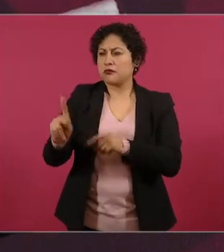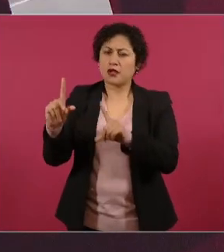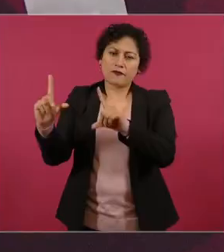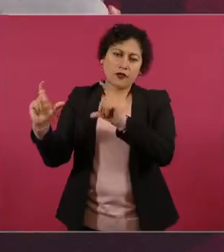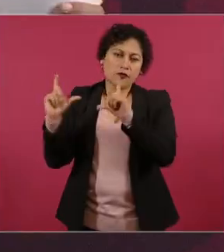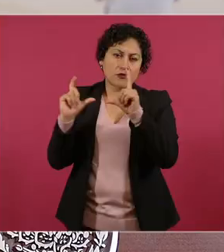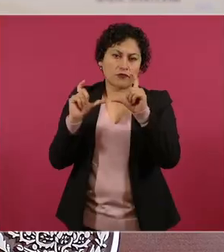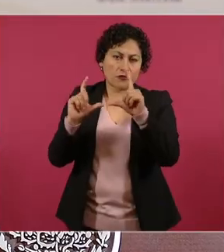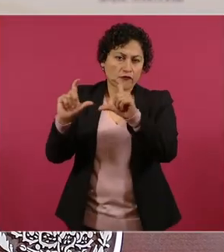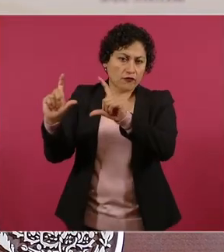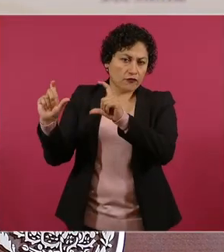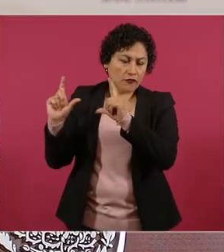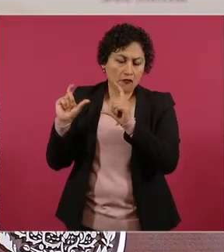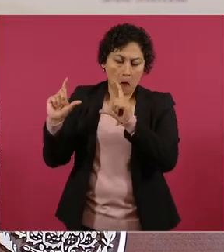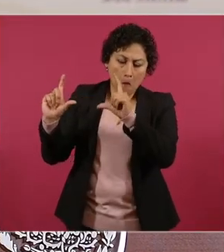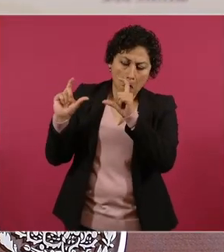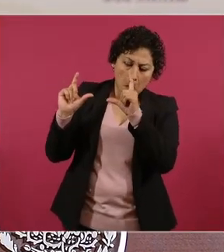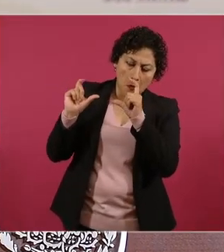foto.